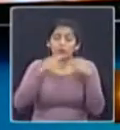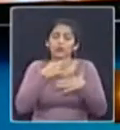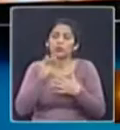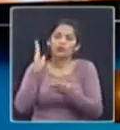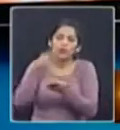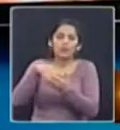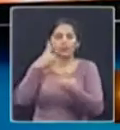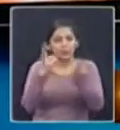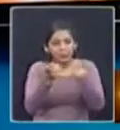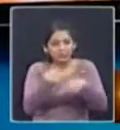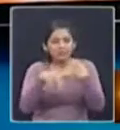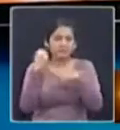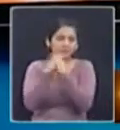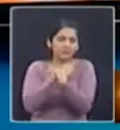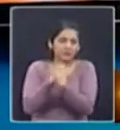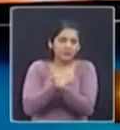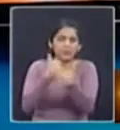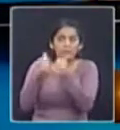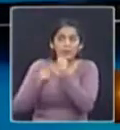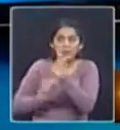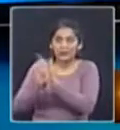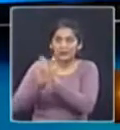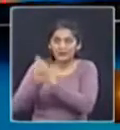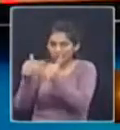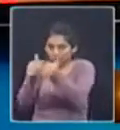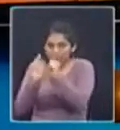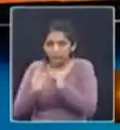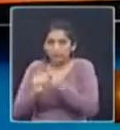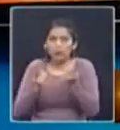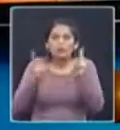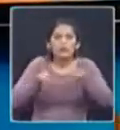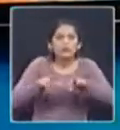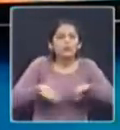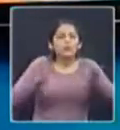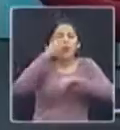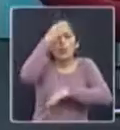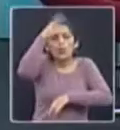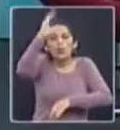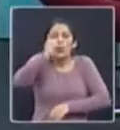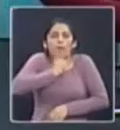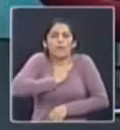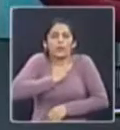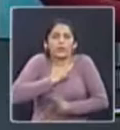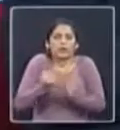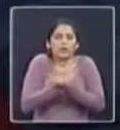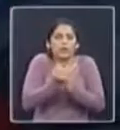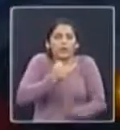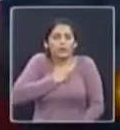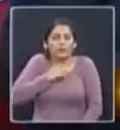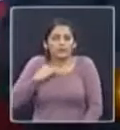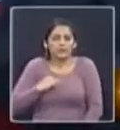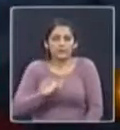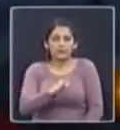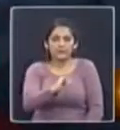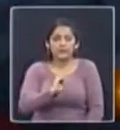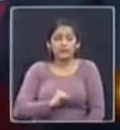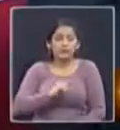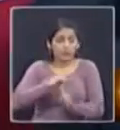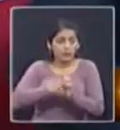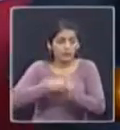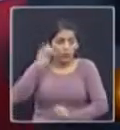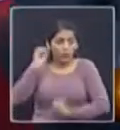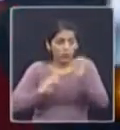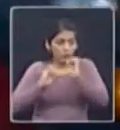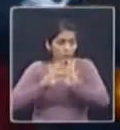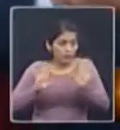el progreso guayaquil es sinónimo de progreso sino también apoyarle a la cultura es sólo por el mes de octubre o piensan hacerlo permanentemente